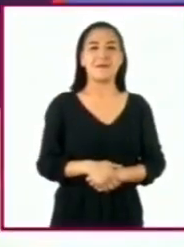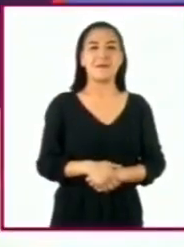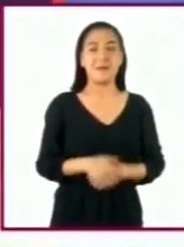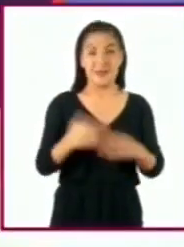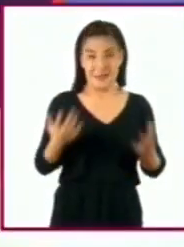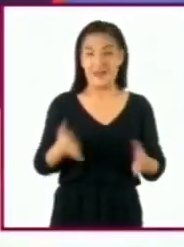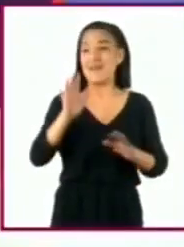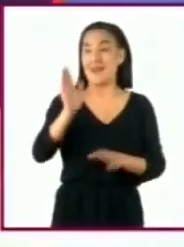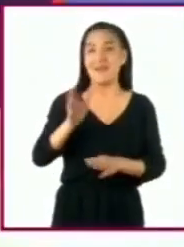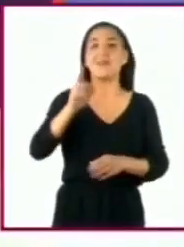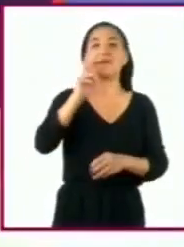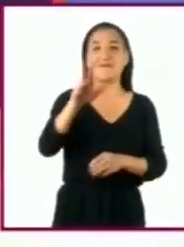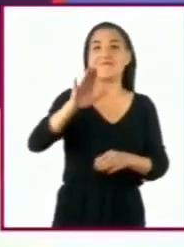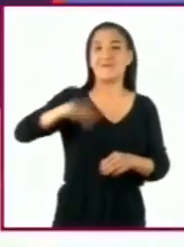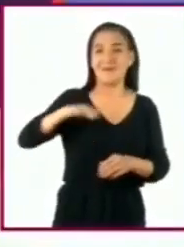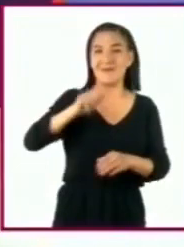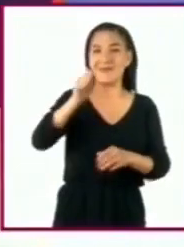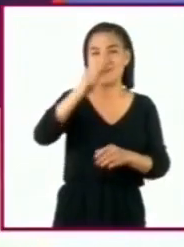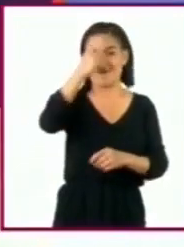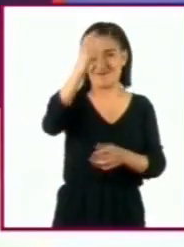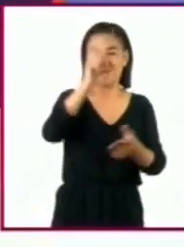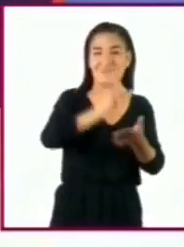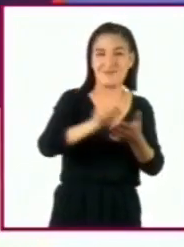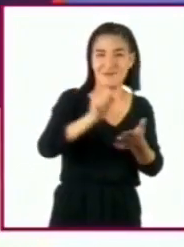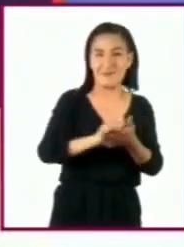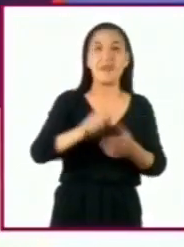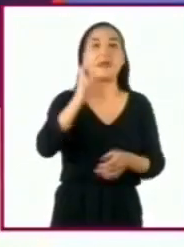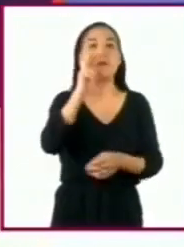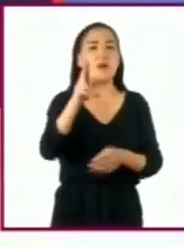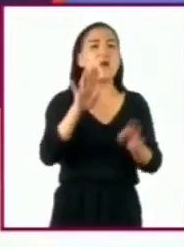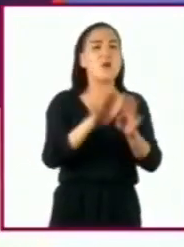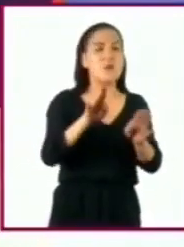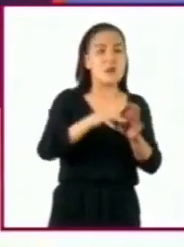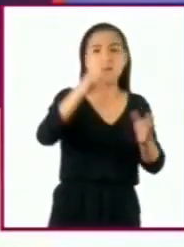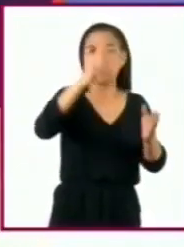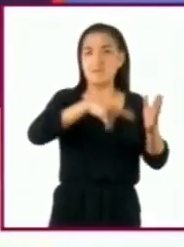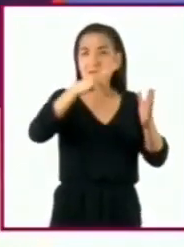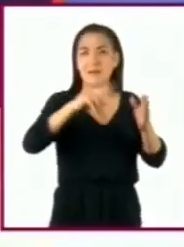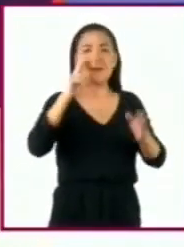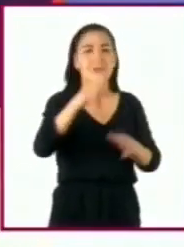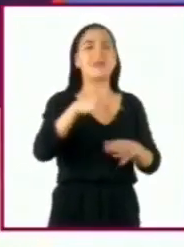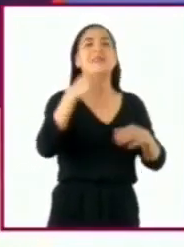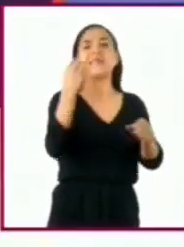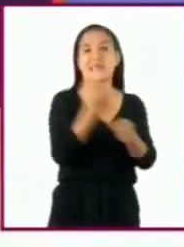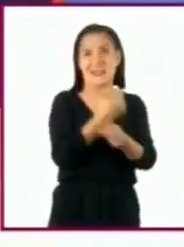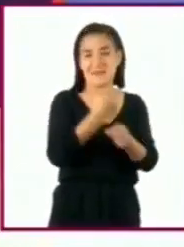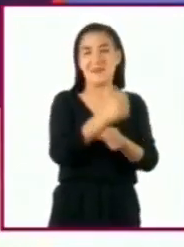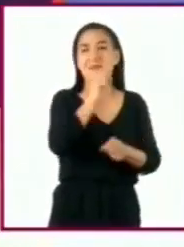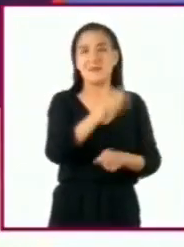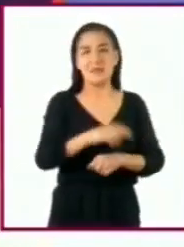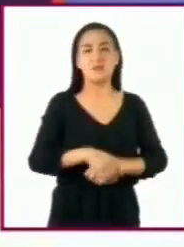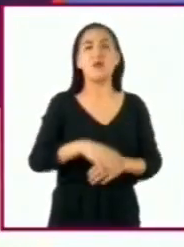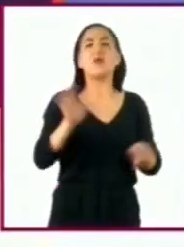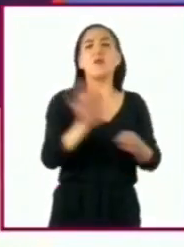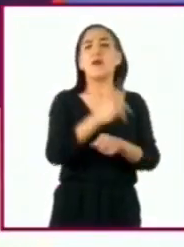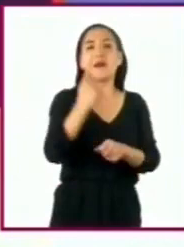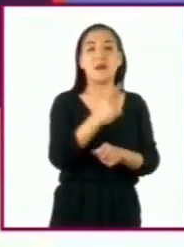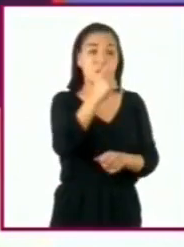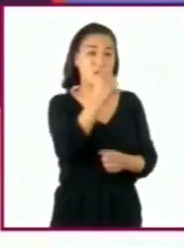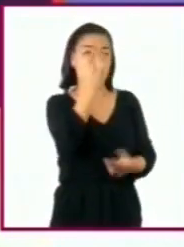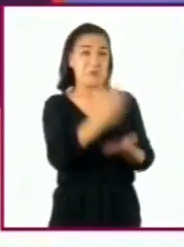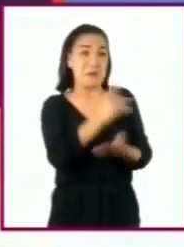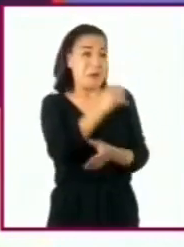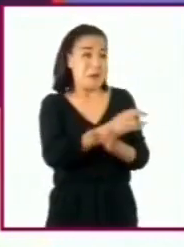Como comenta el autor de este texto, esta pintura refleja varios aspectos acerca de tales zapatos, porque no son solamente un